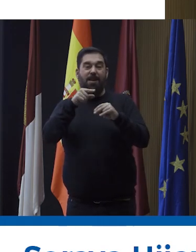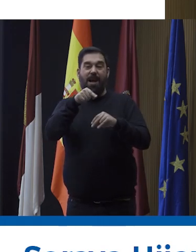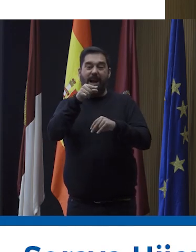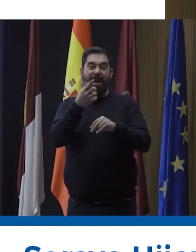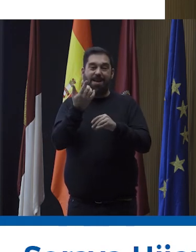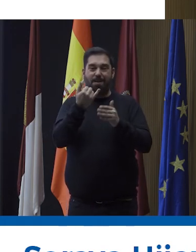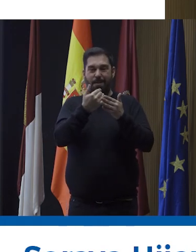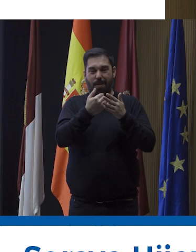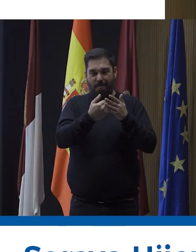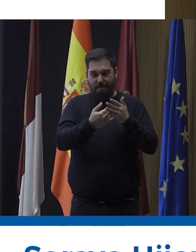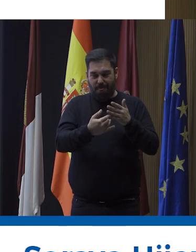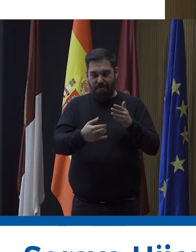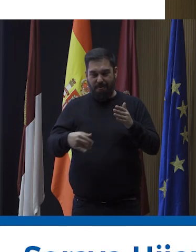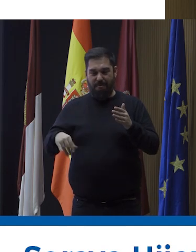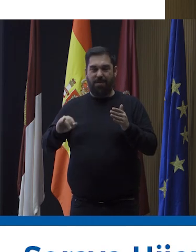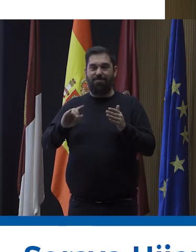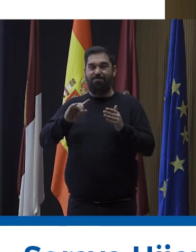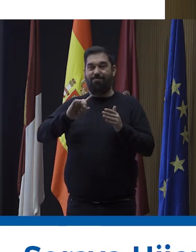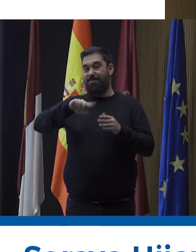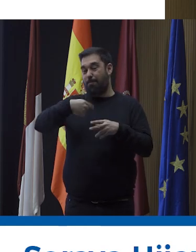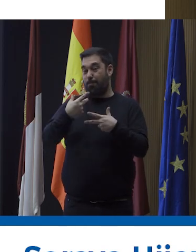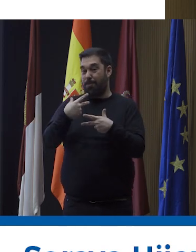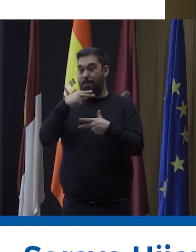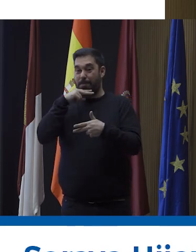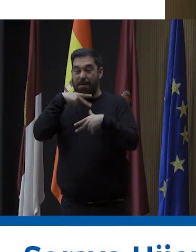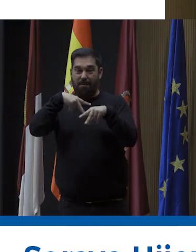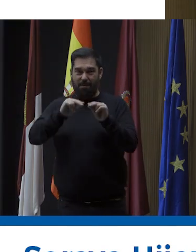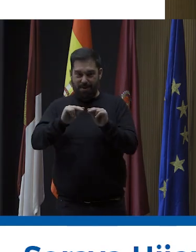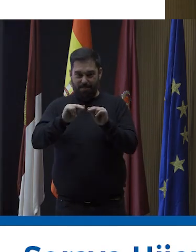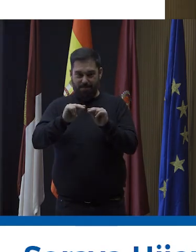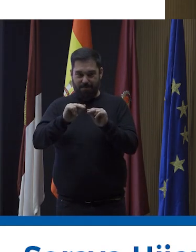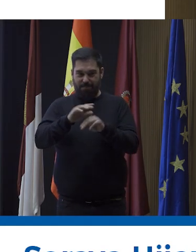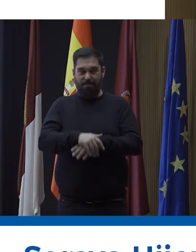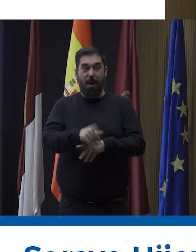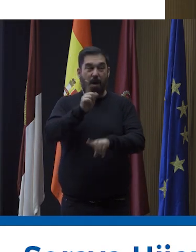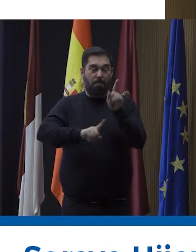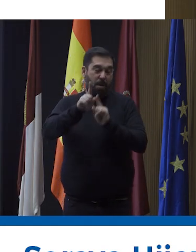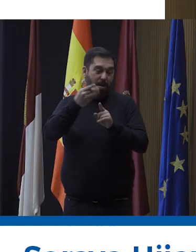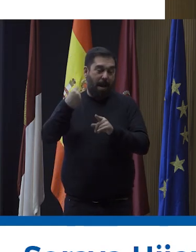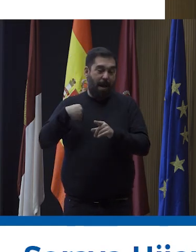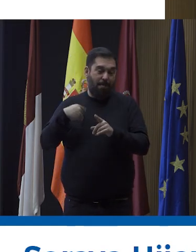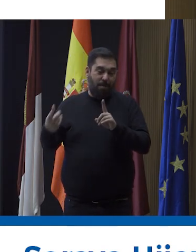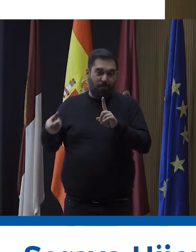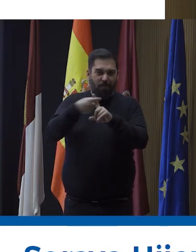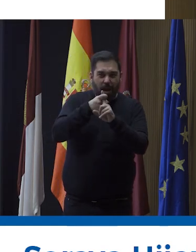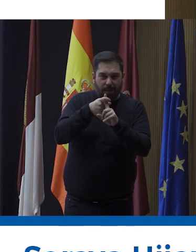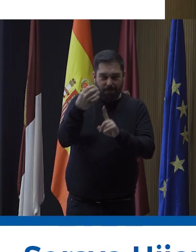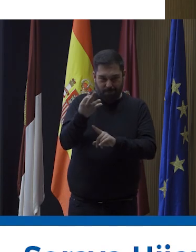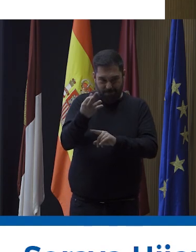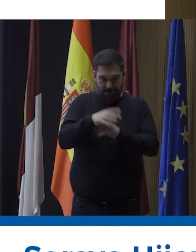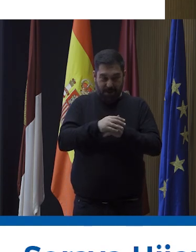el escape o el goteo después de terminar la micción. Todos estos problemas pues hay que identificarlos.